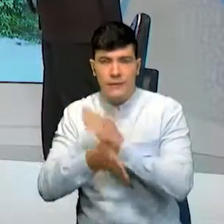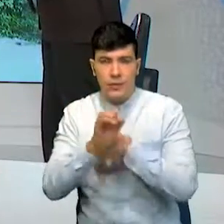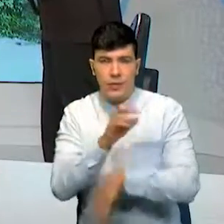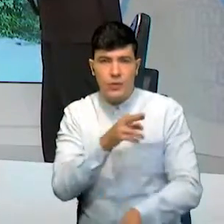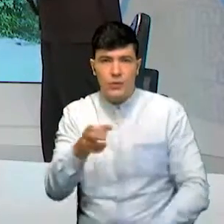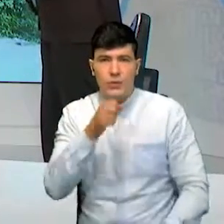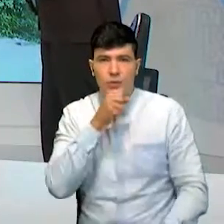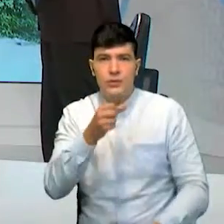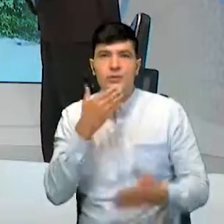oriente noticias muy buenas tardes